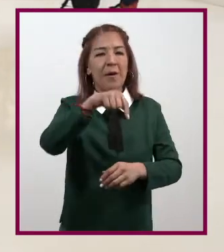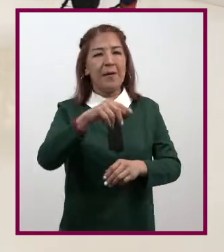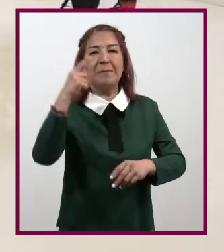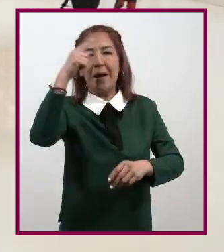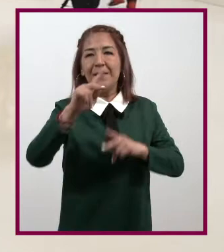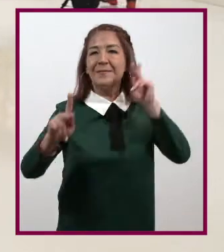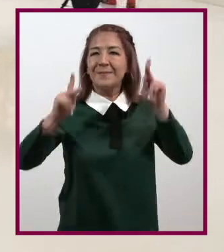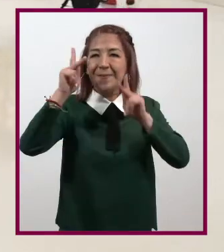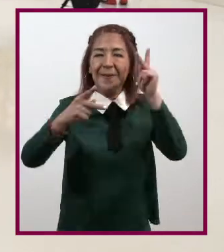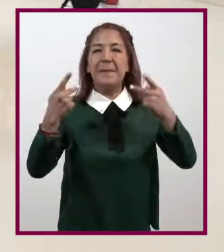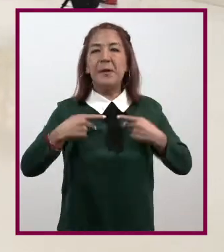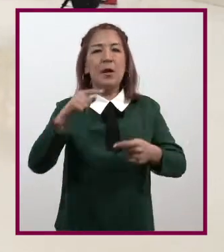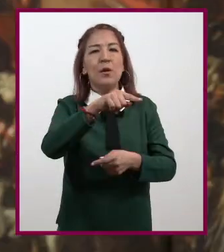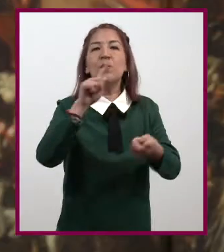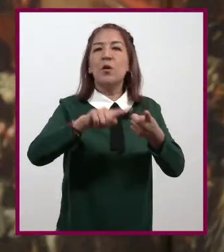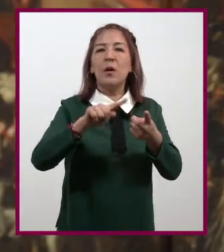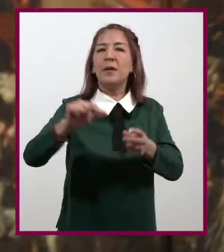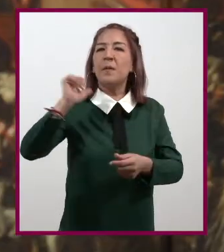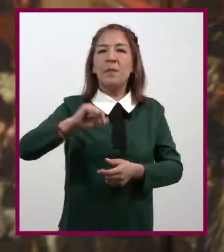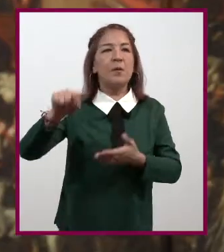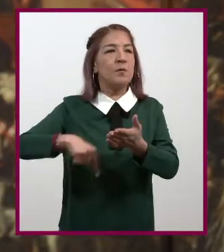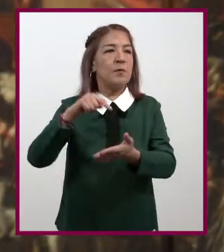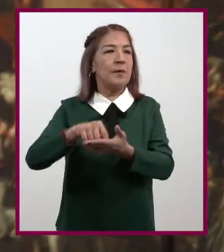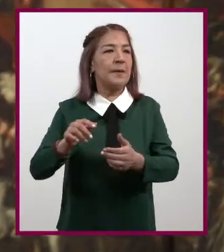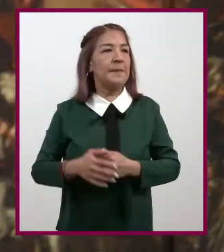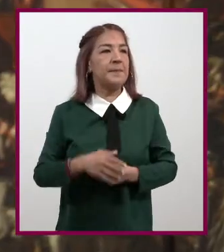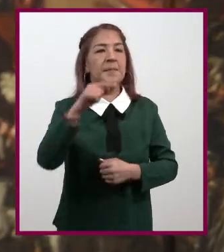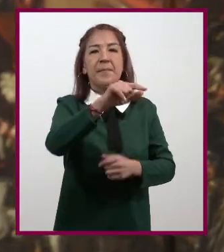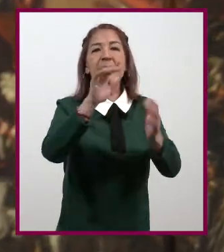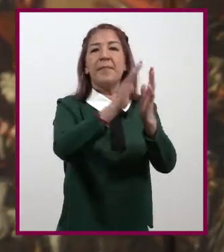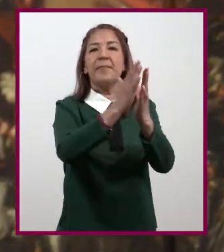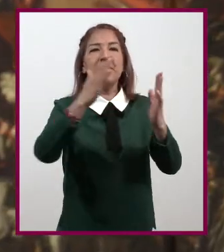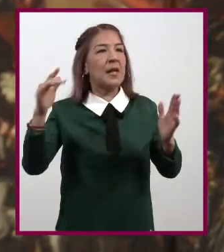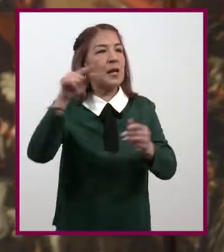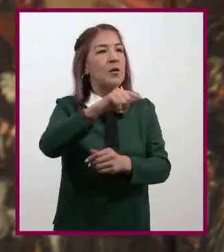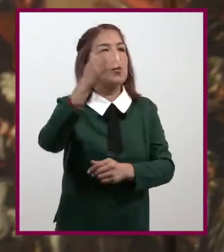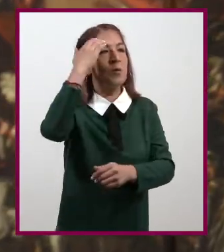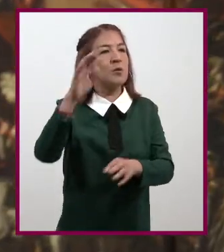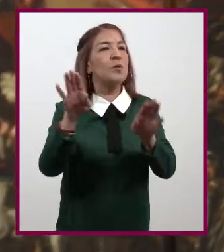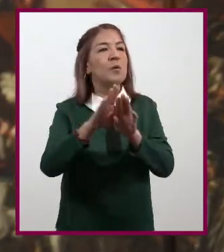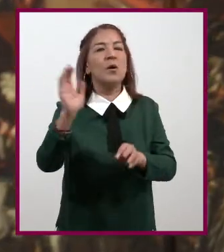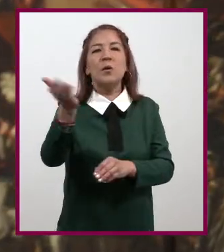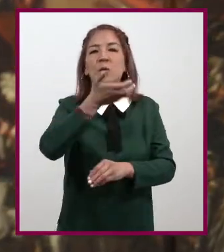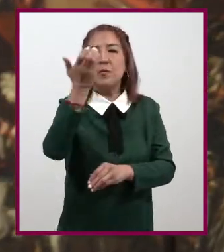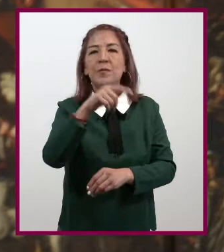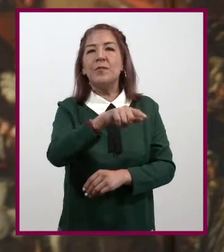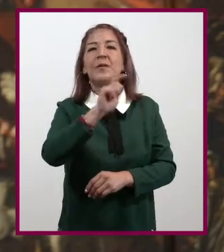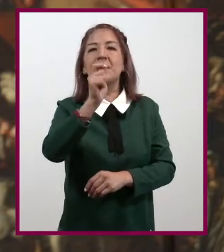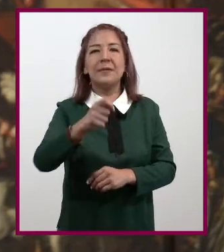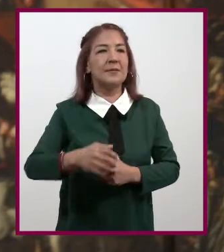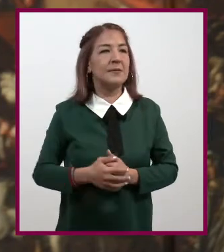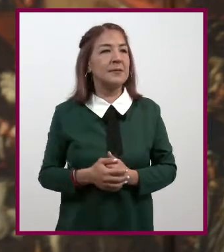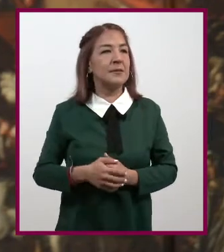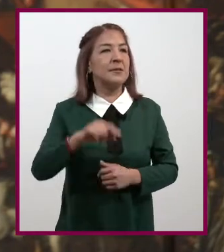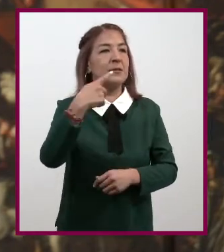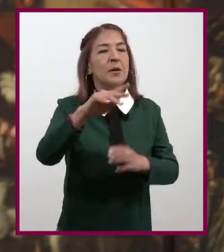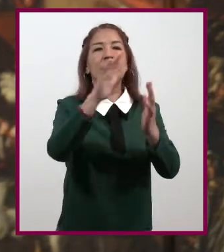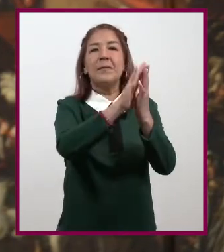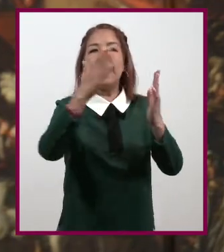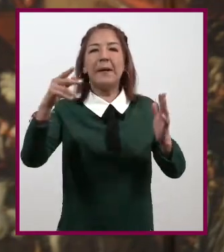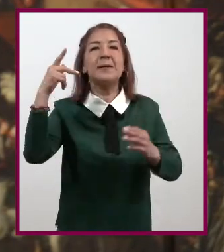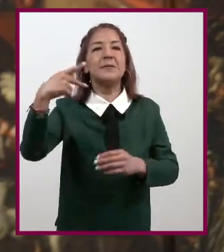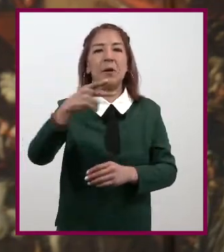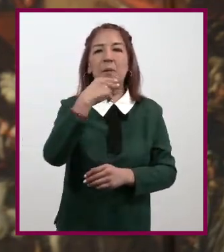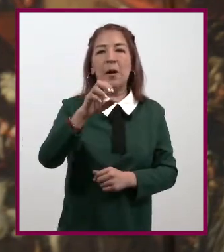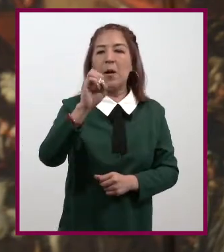en dónde se encontraba antes? Es un biombo que se conoció tradicionalmente por su coleccionista Vera